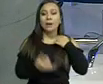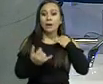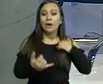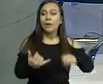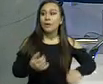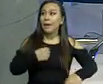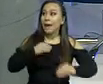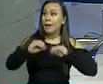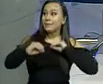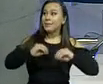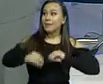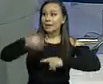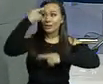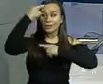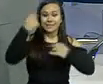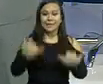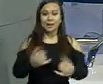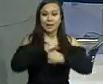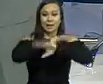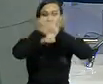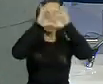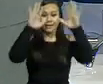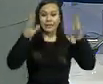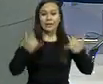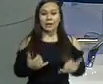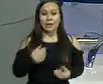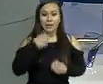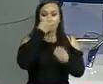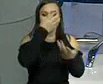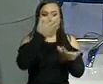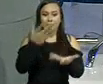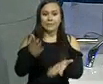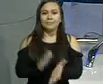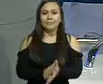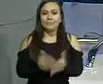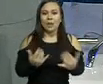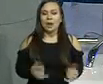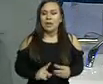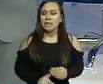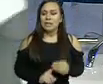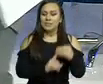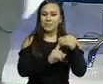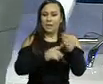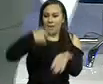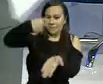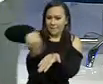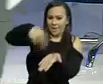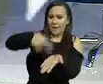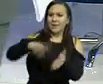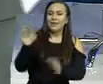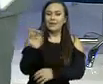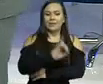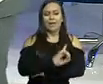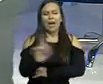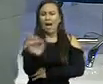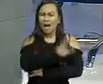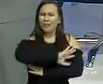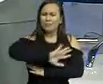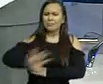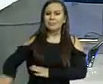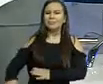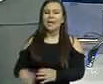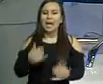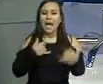la primera emisión ya declaró ahora llega el momento más esperado el baile es el